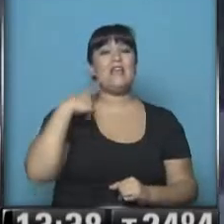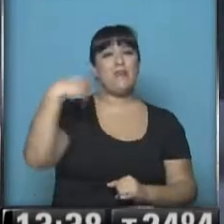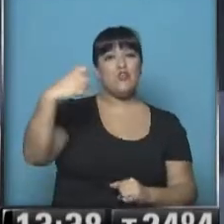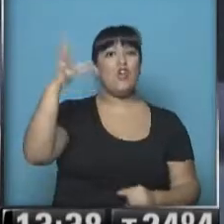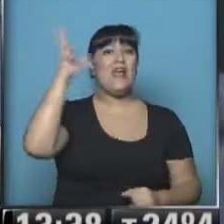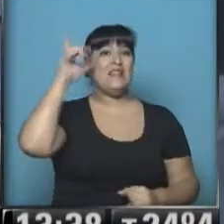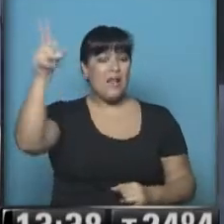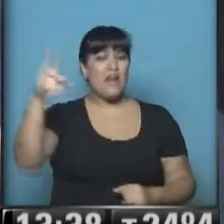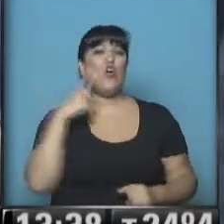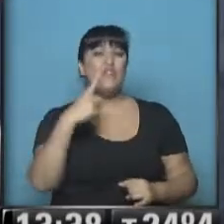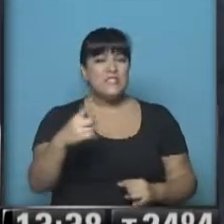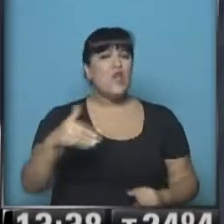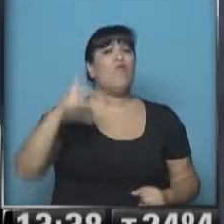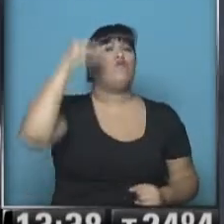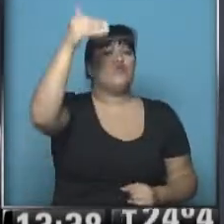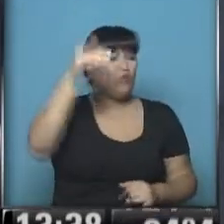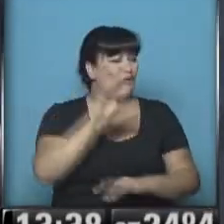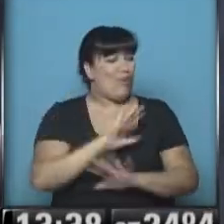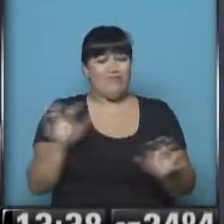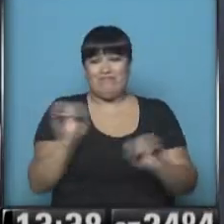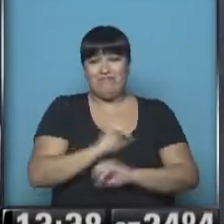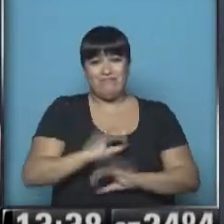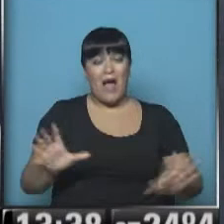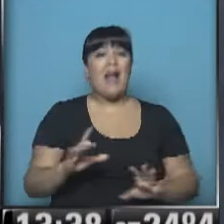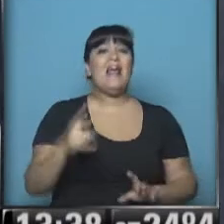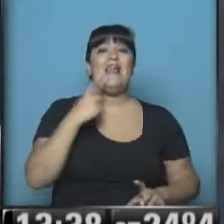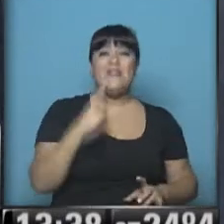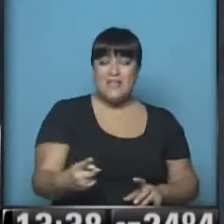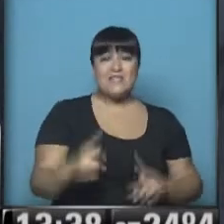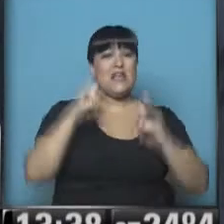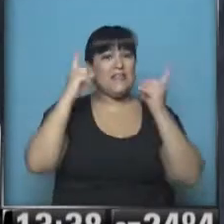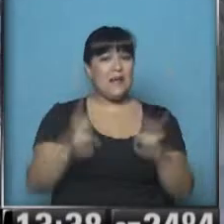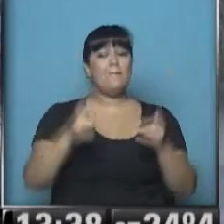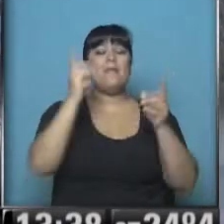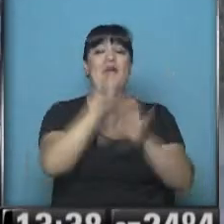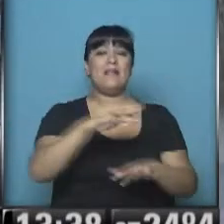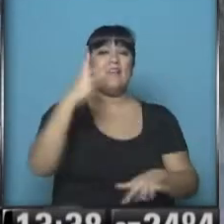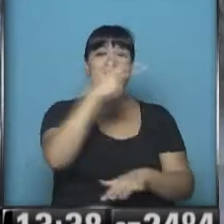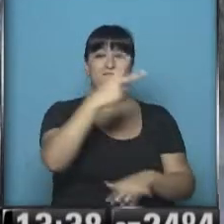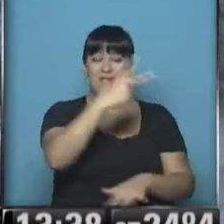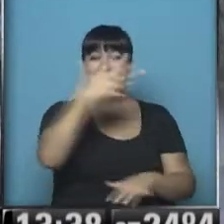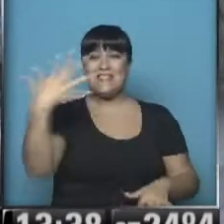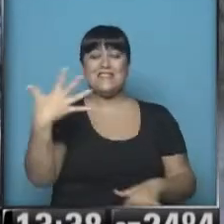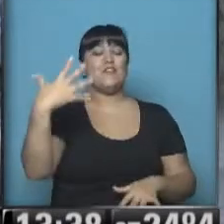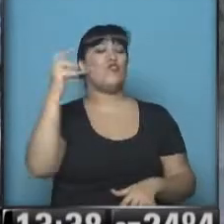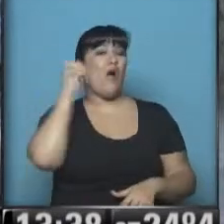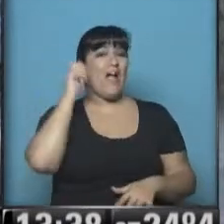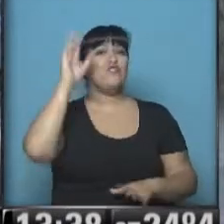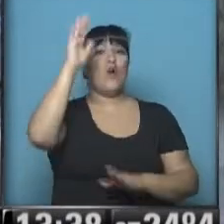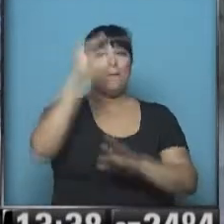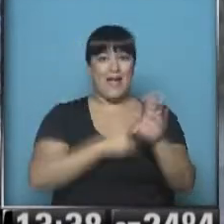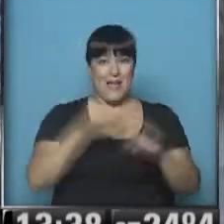futuro con mayor pesimismo. Es que una cuarta parte de los menores de 25 años desempleados de la zona